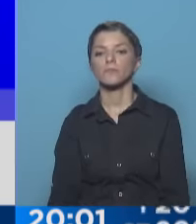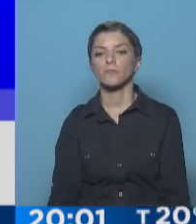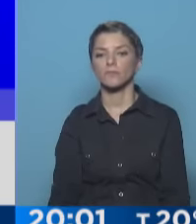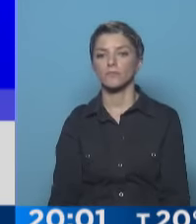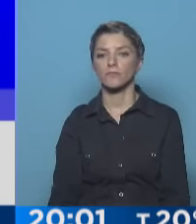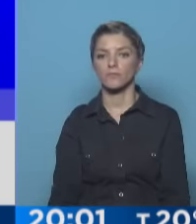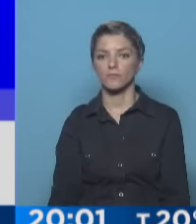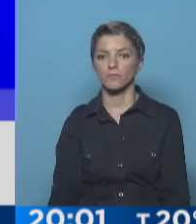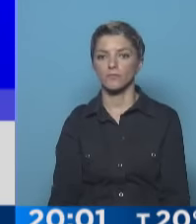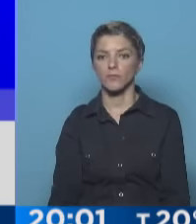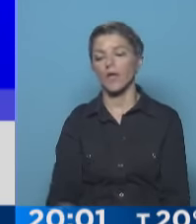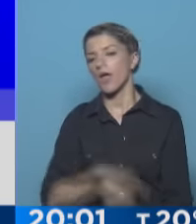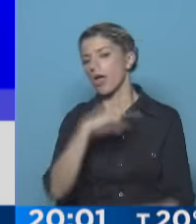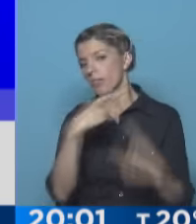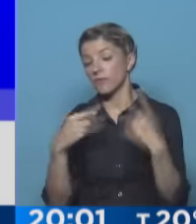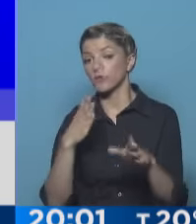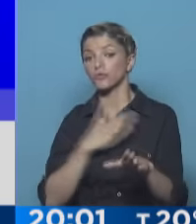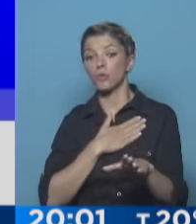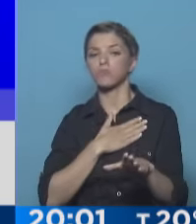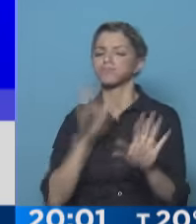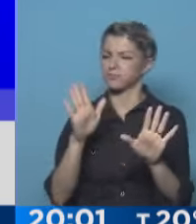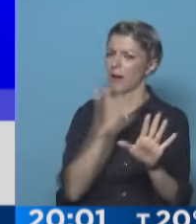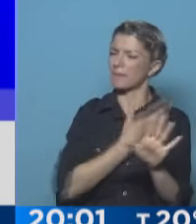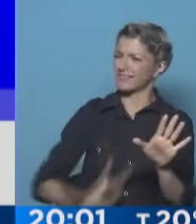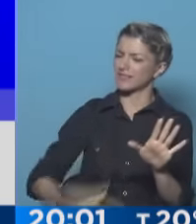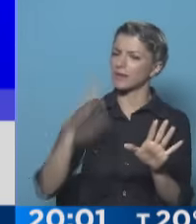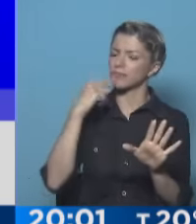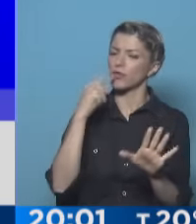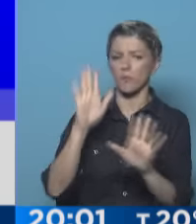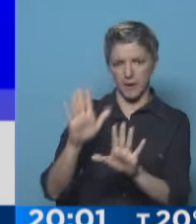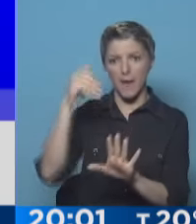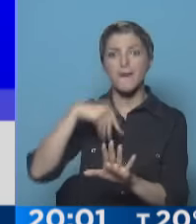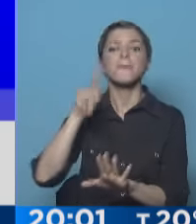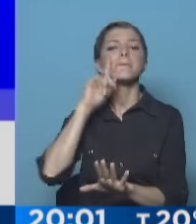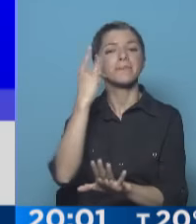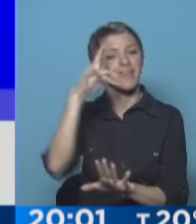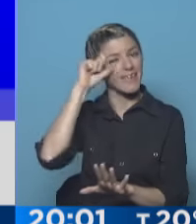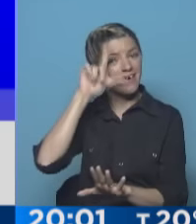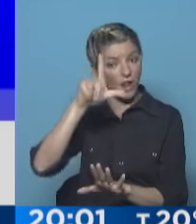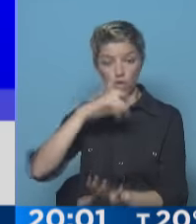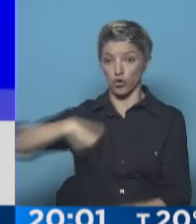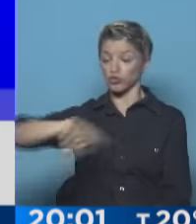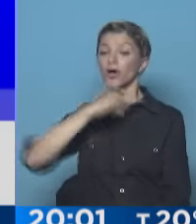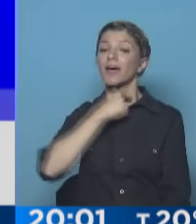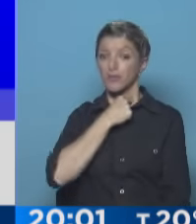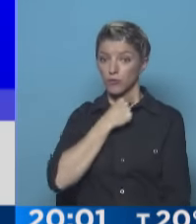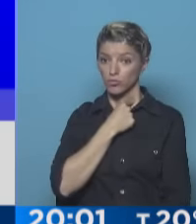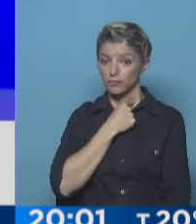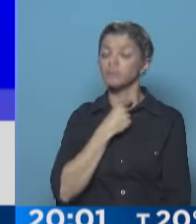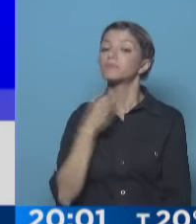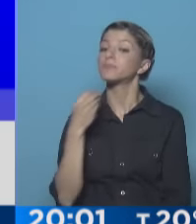eh intervenciones nuestra presidentea le dijo Miguel lo que nosotros queremos lo que el país quiere es